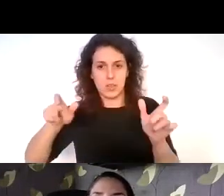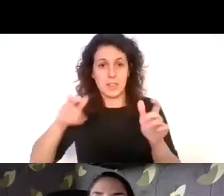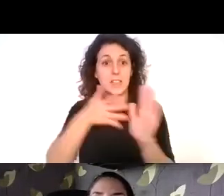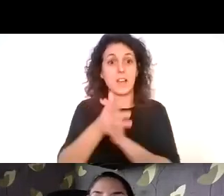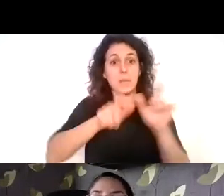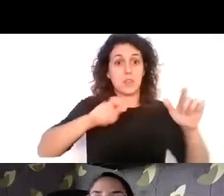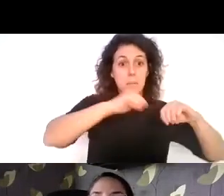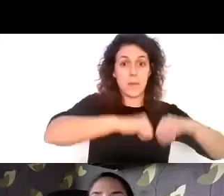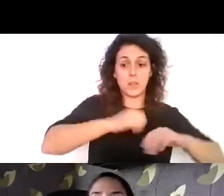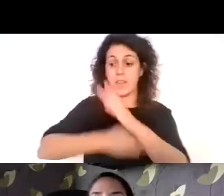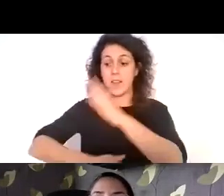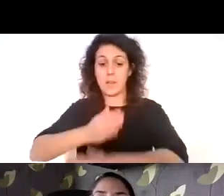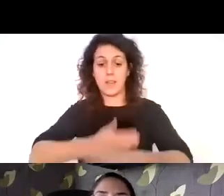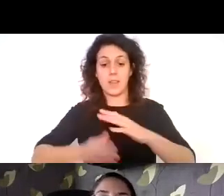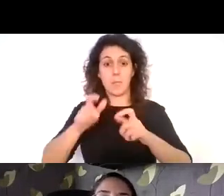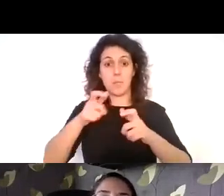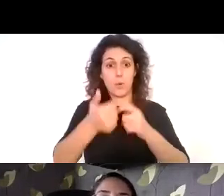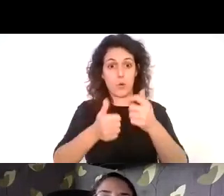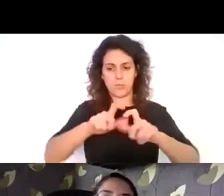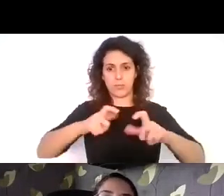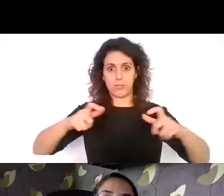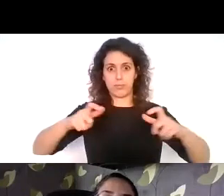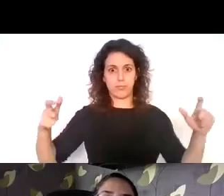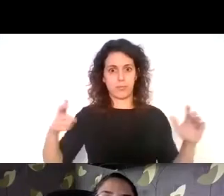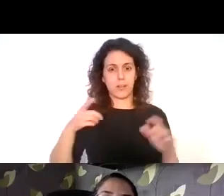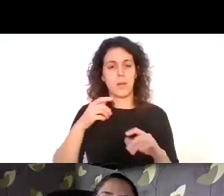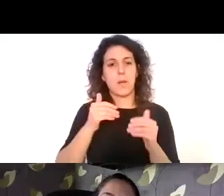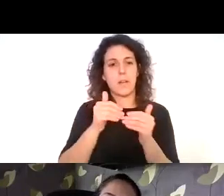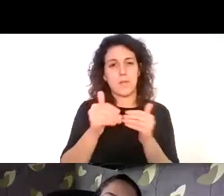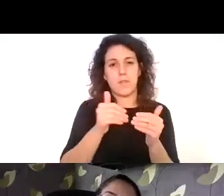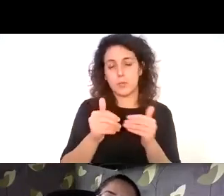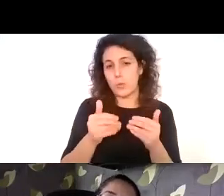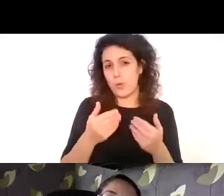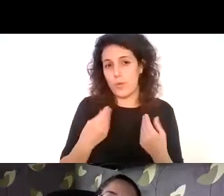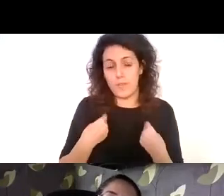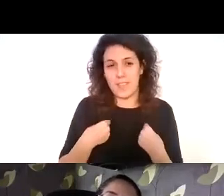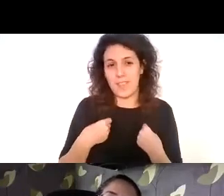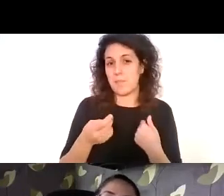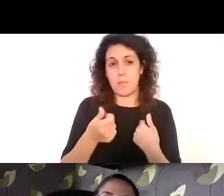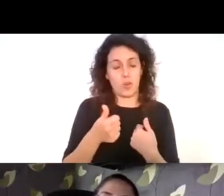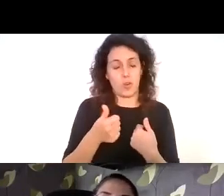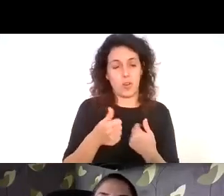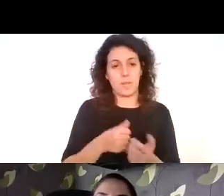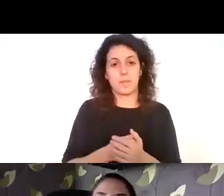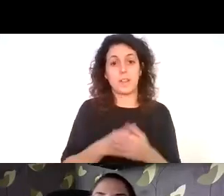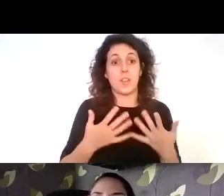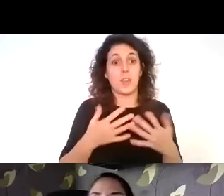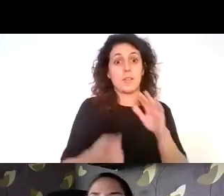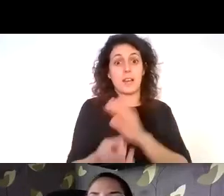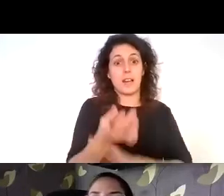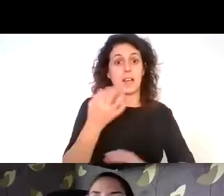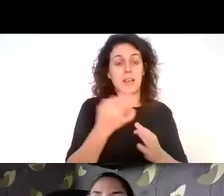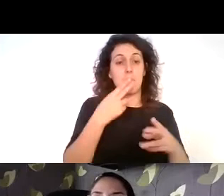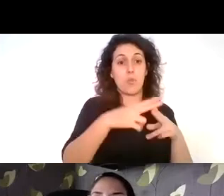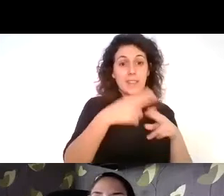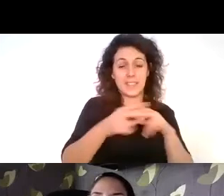en Panamá ven aumento y con mayor expectativa de vida. Por lo que urge crear políticas y estrategias para atender